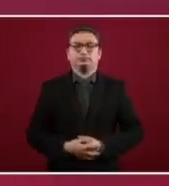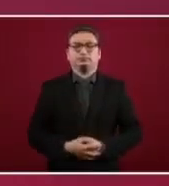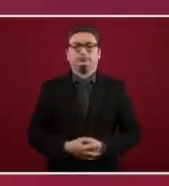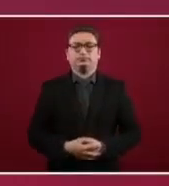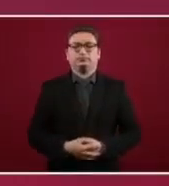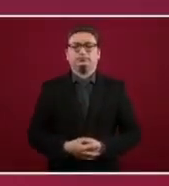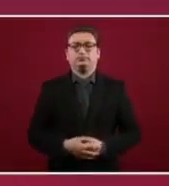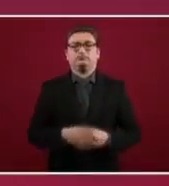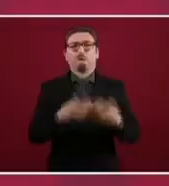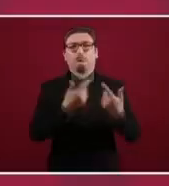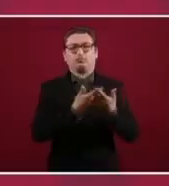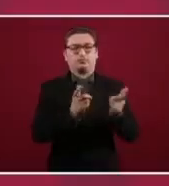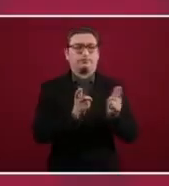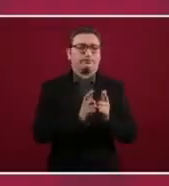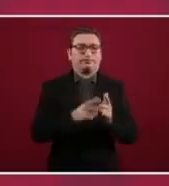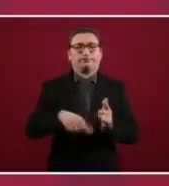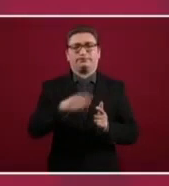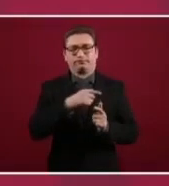oposición